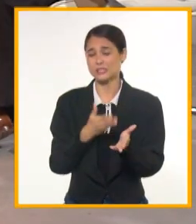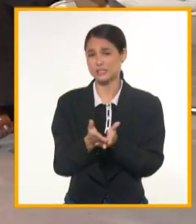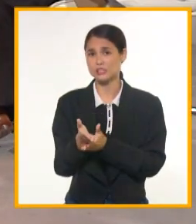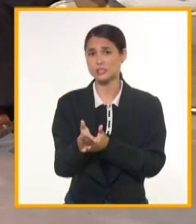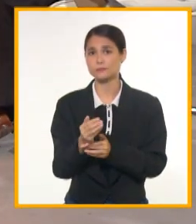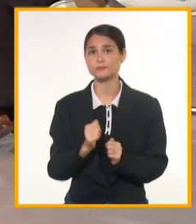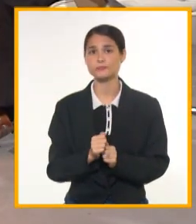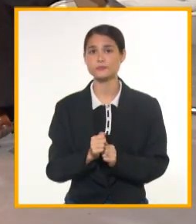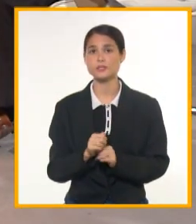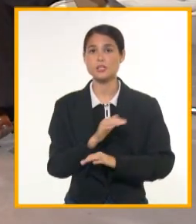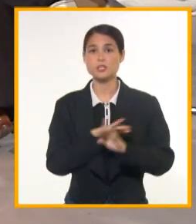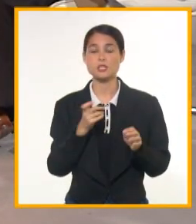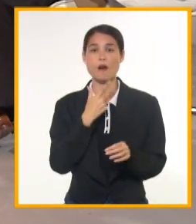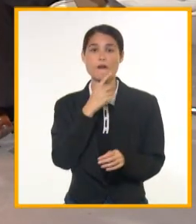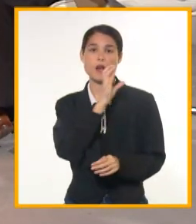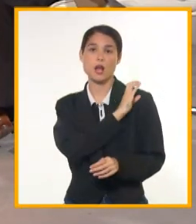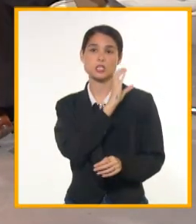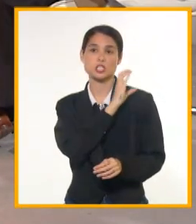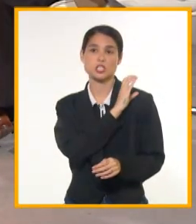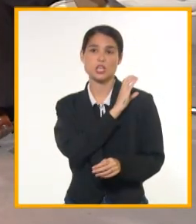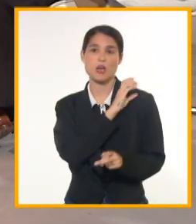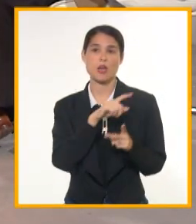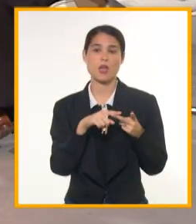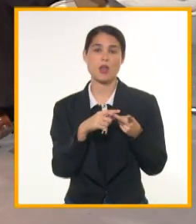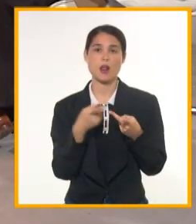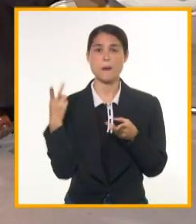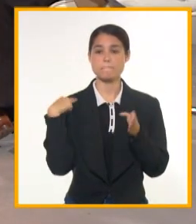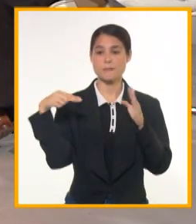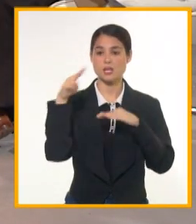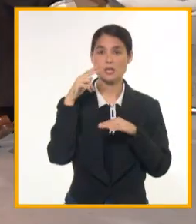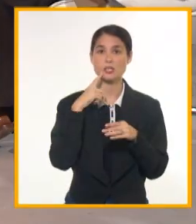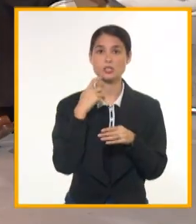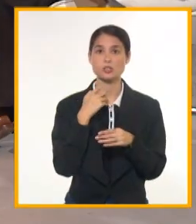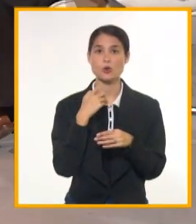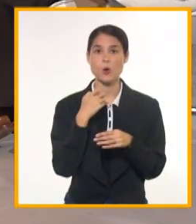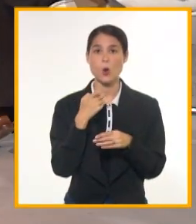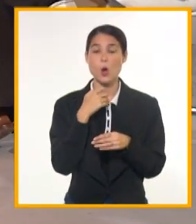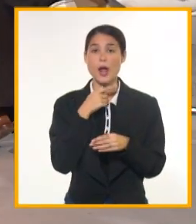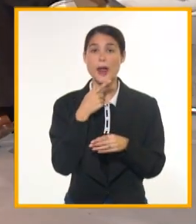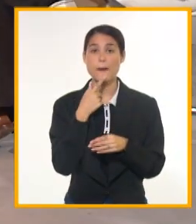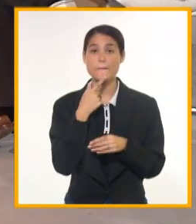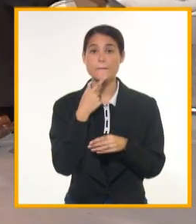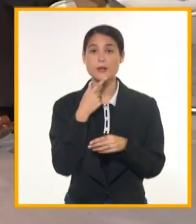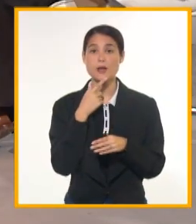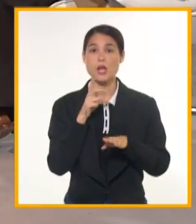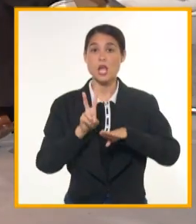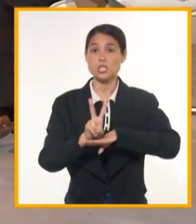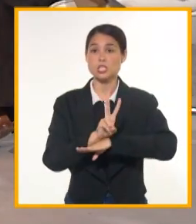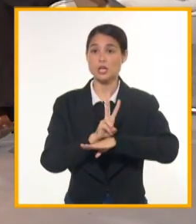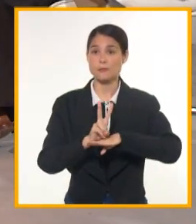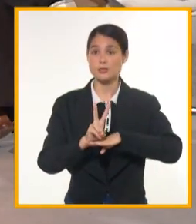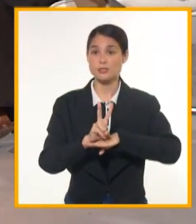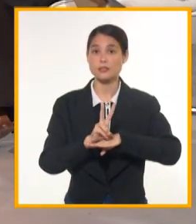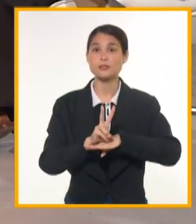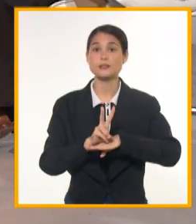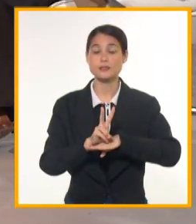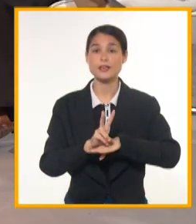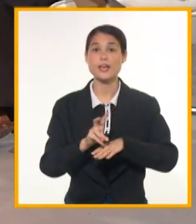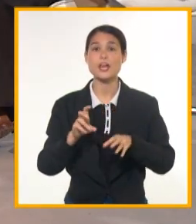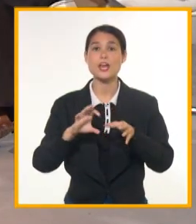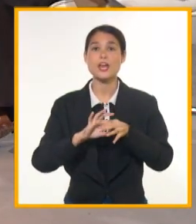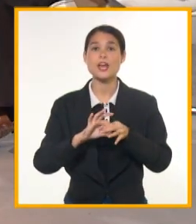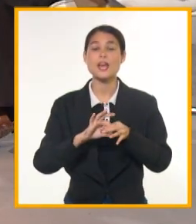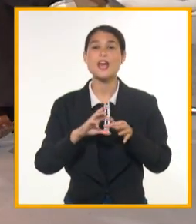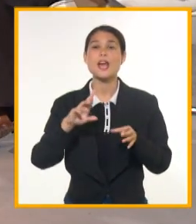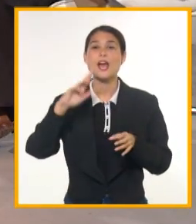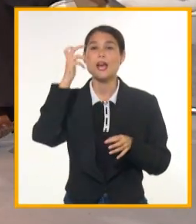ministros, cancilleres y otros titulares de Granada, de San Vicente y las Granadinas, como dijo Raúl González. Si